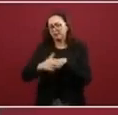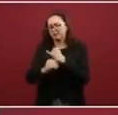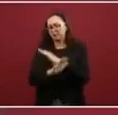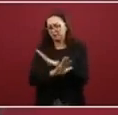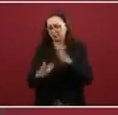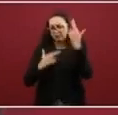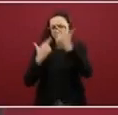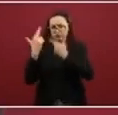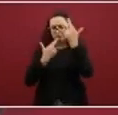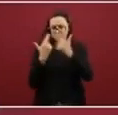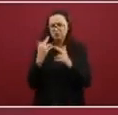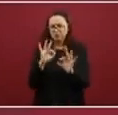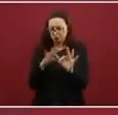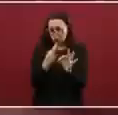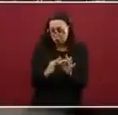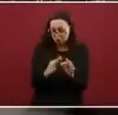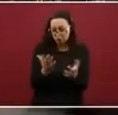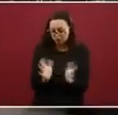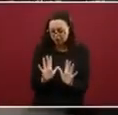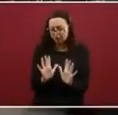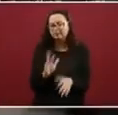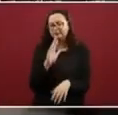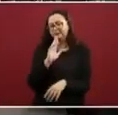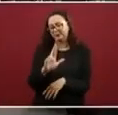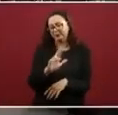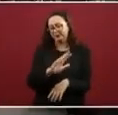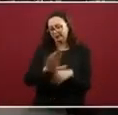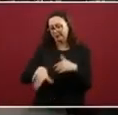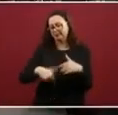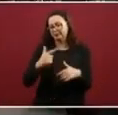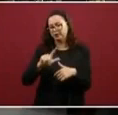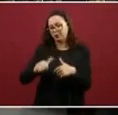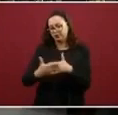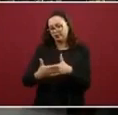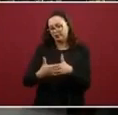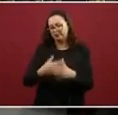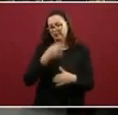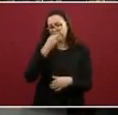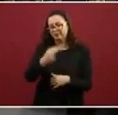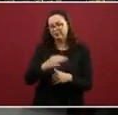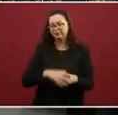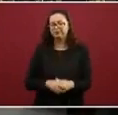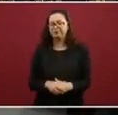conocer en cuanto lo tengamos. Allá usted, sí.